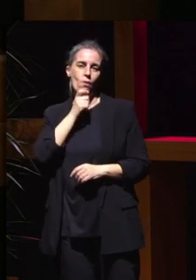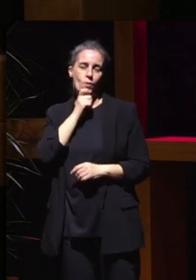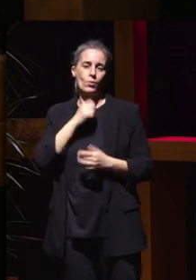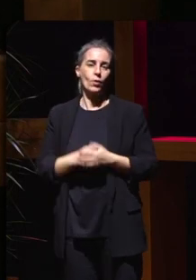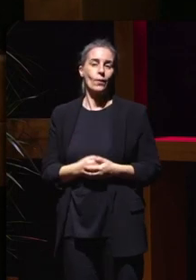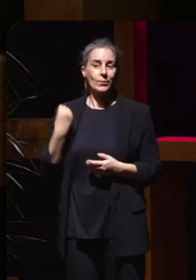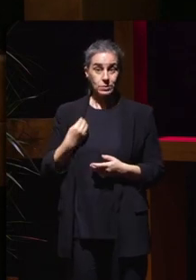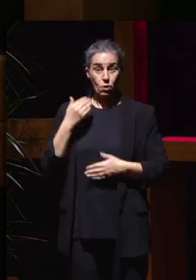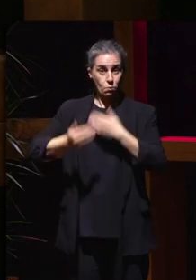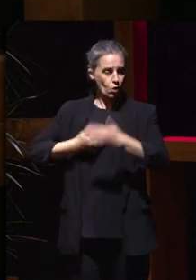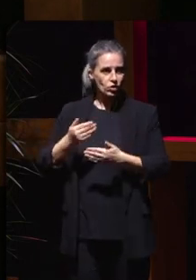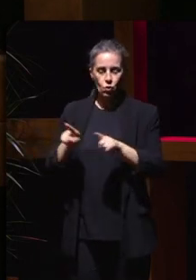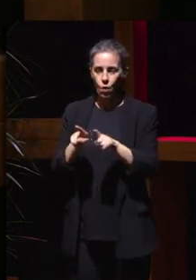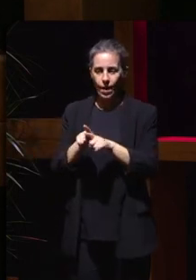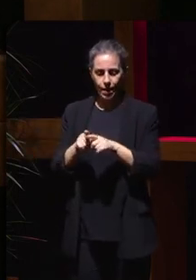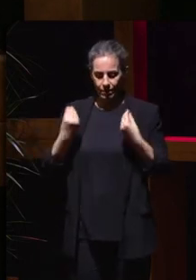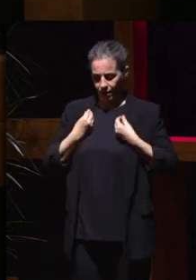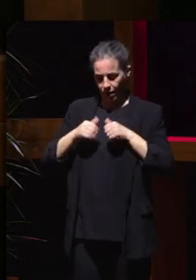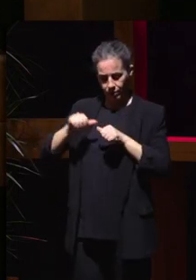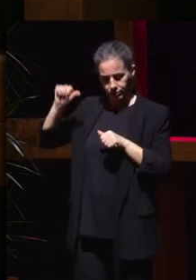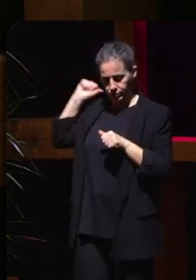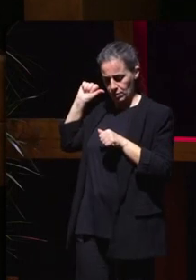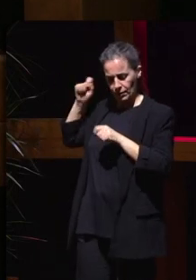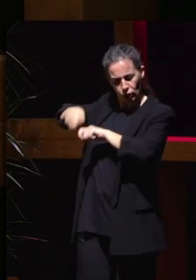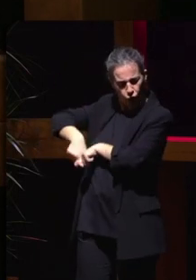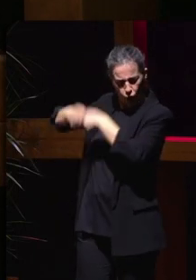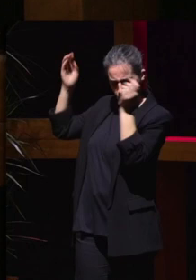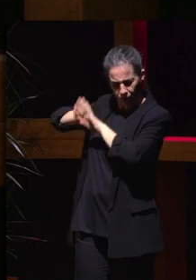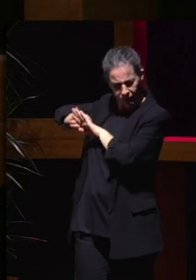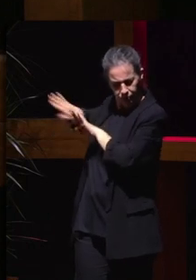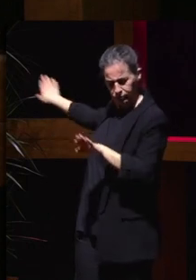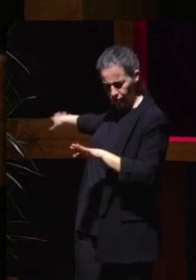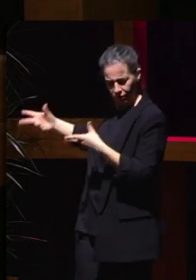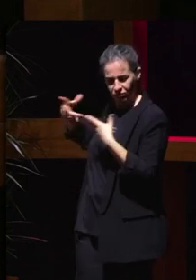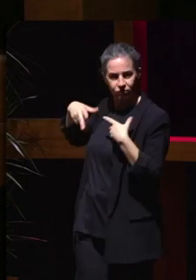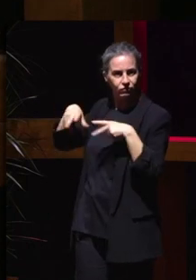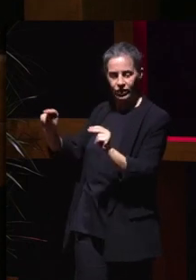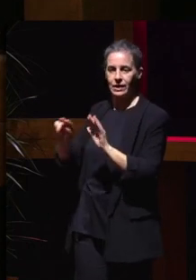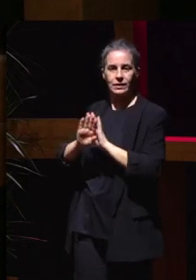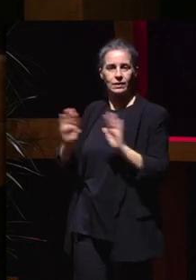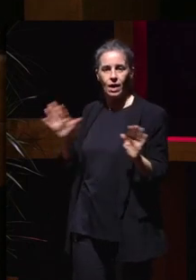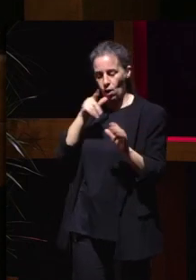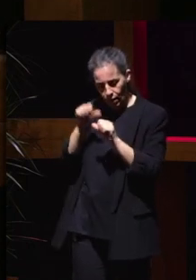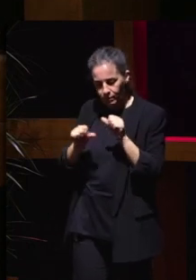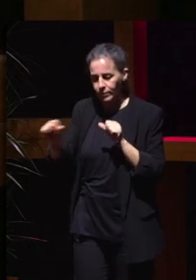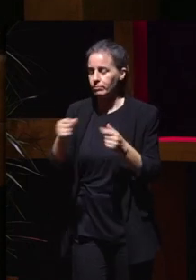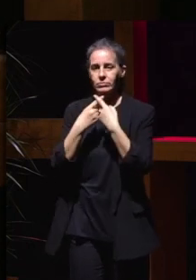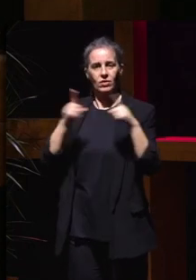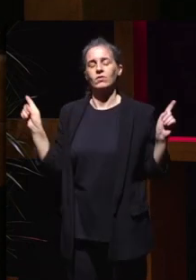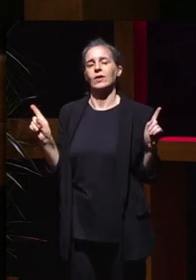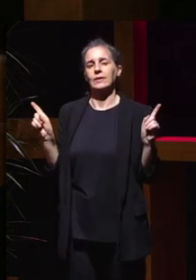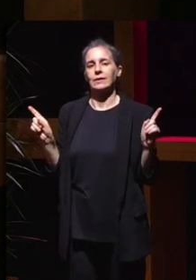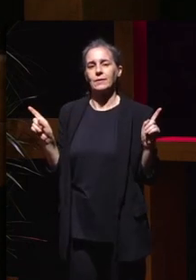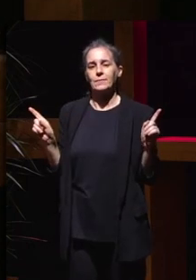mí de romper por completo desde acabar con todo que uñecilla de acabar con todo que sabía hacer hasta ese